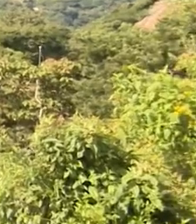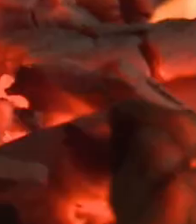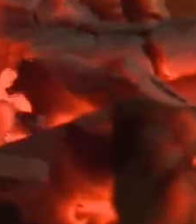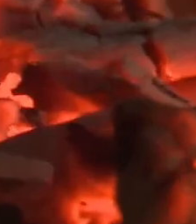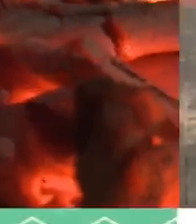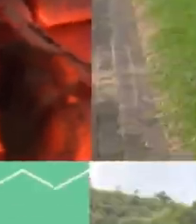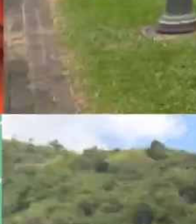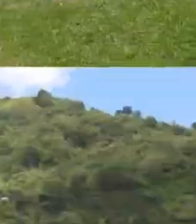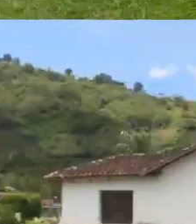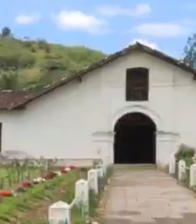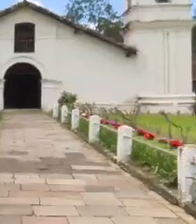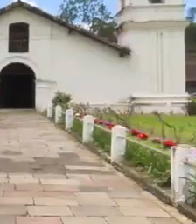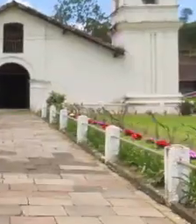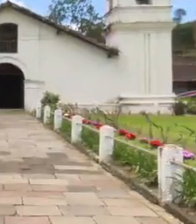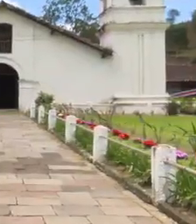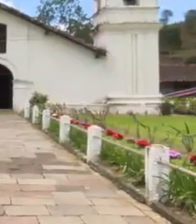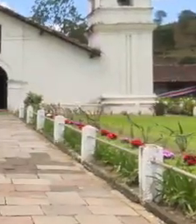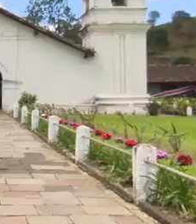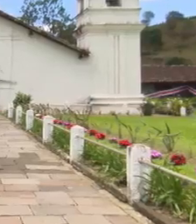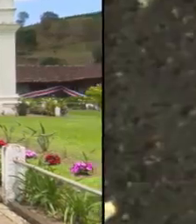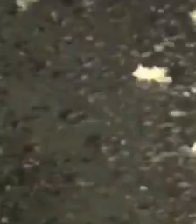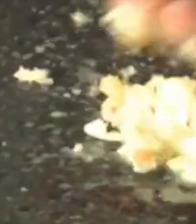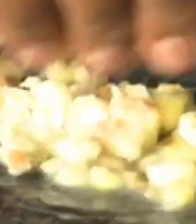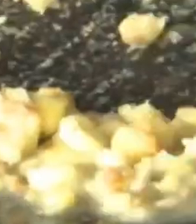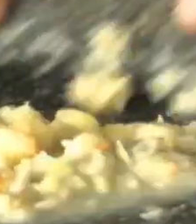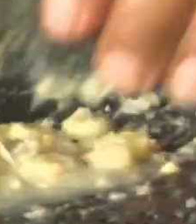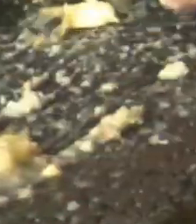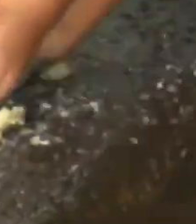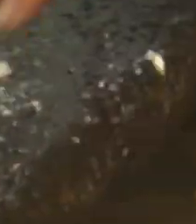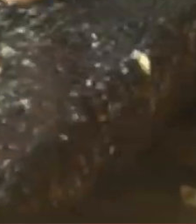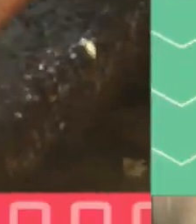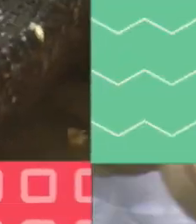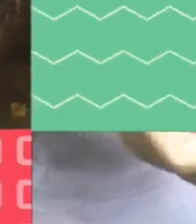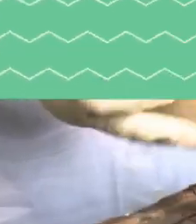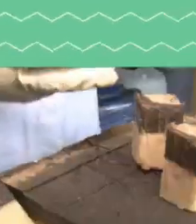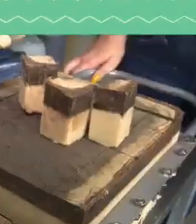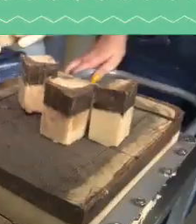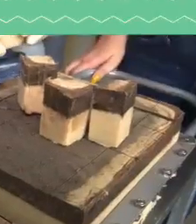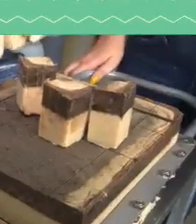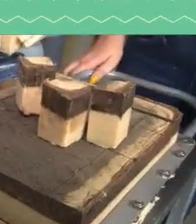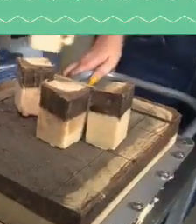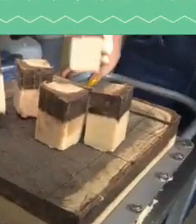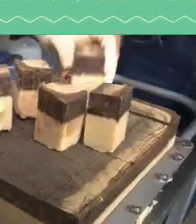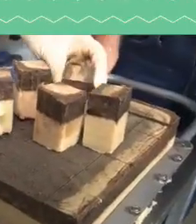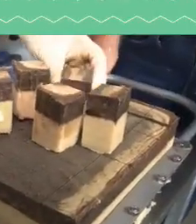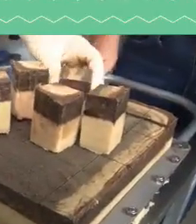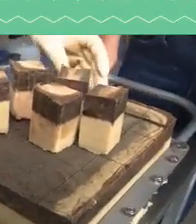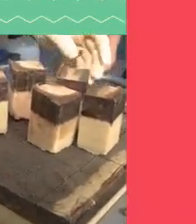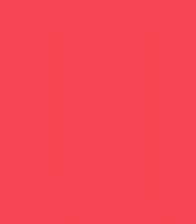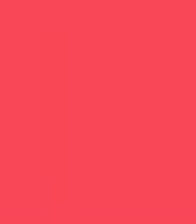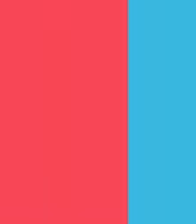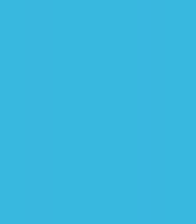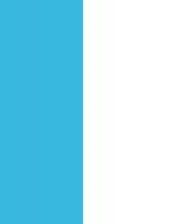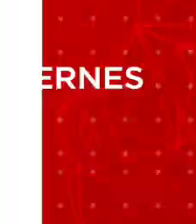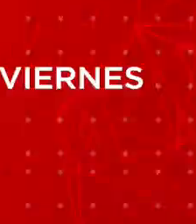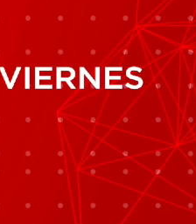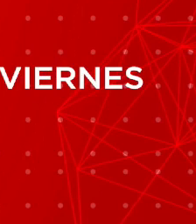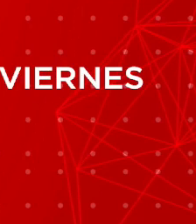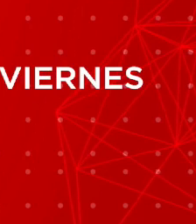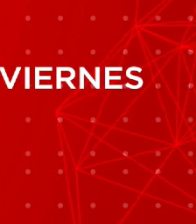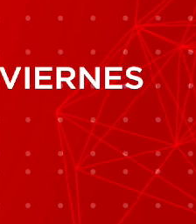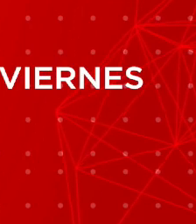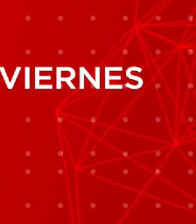su esencia, historia, gastronomía, personajes, emprendimientos y sitios